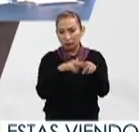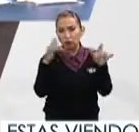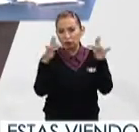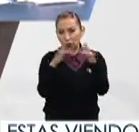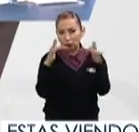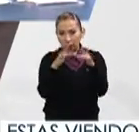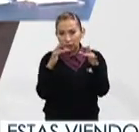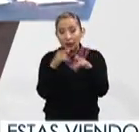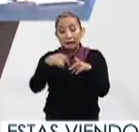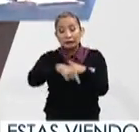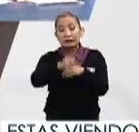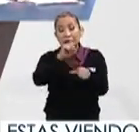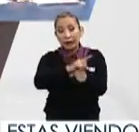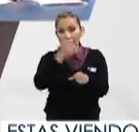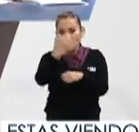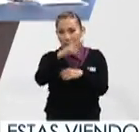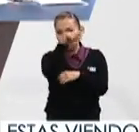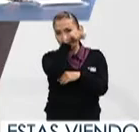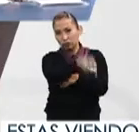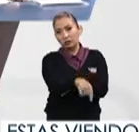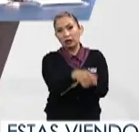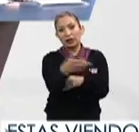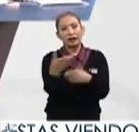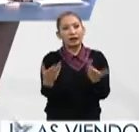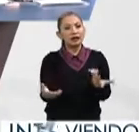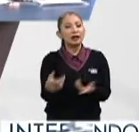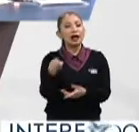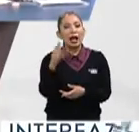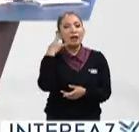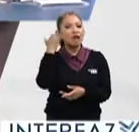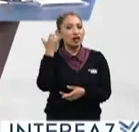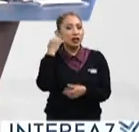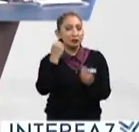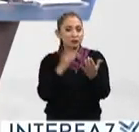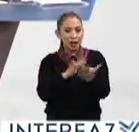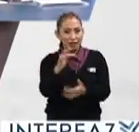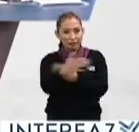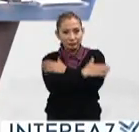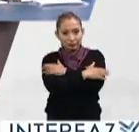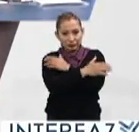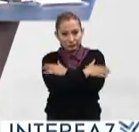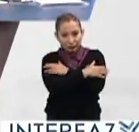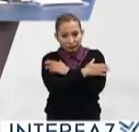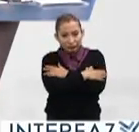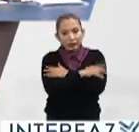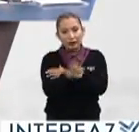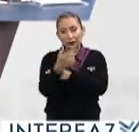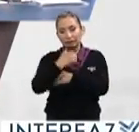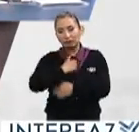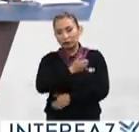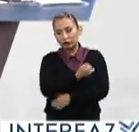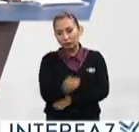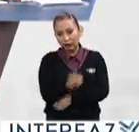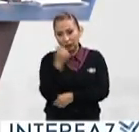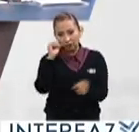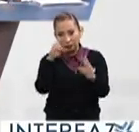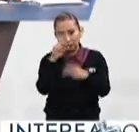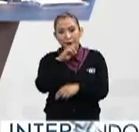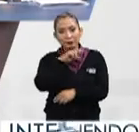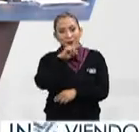en comunicación estos días mientras tú estés allá en California. Gracias, un fuerte abrazo, te deseo lo mejor. Nos vemos